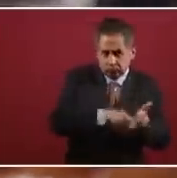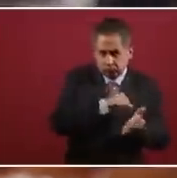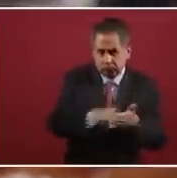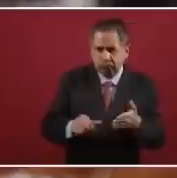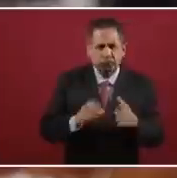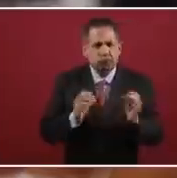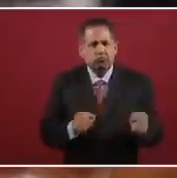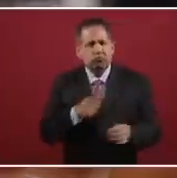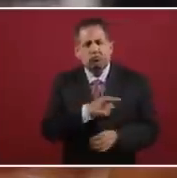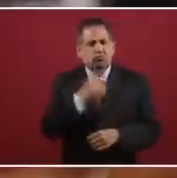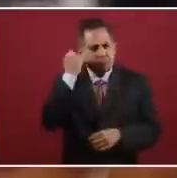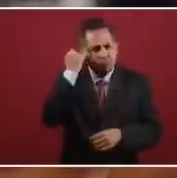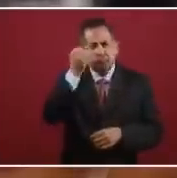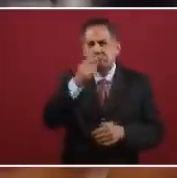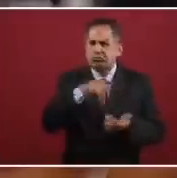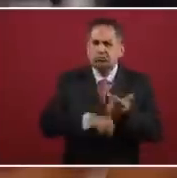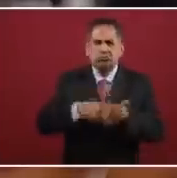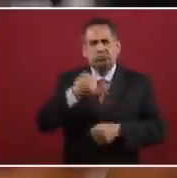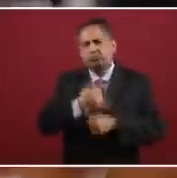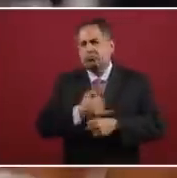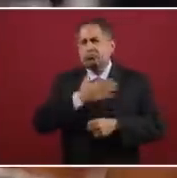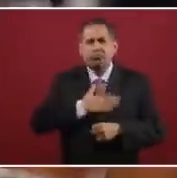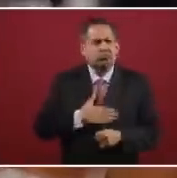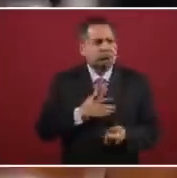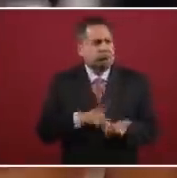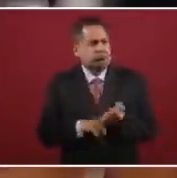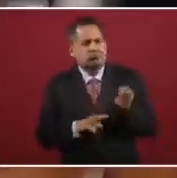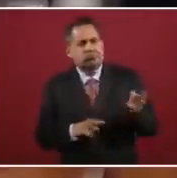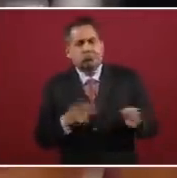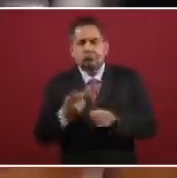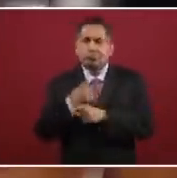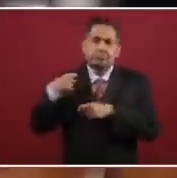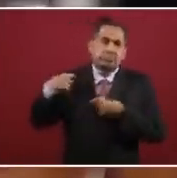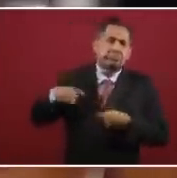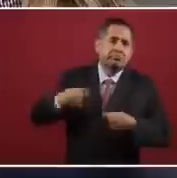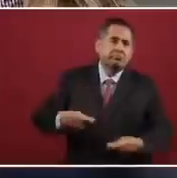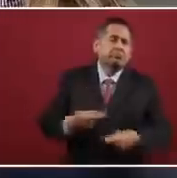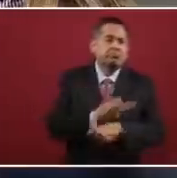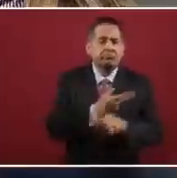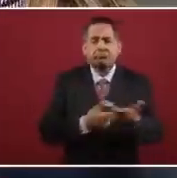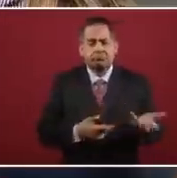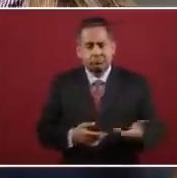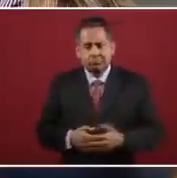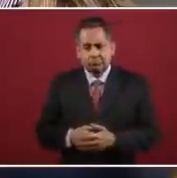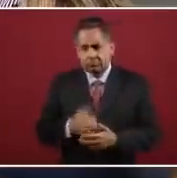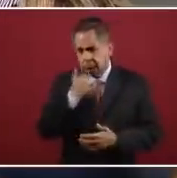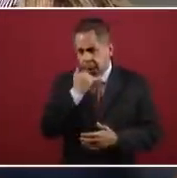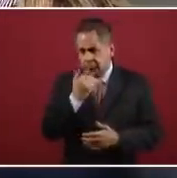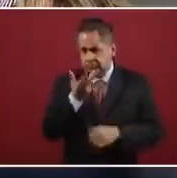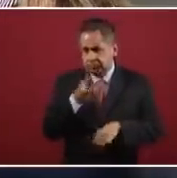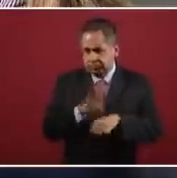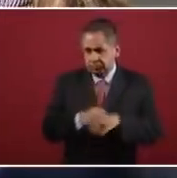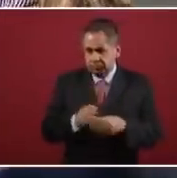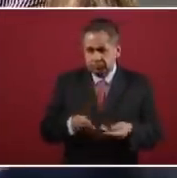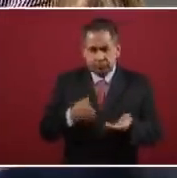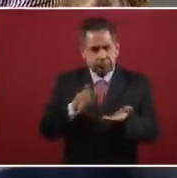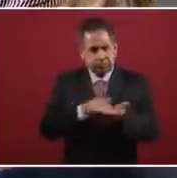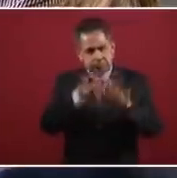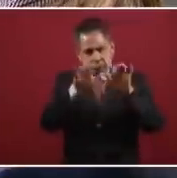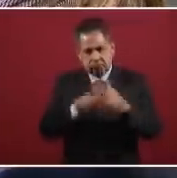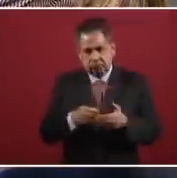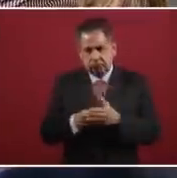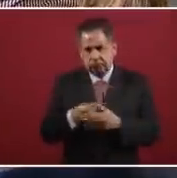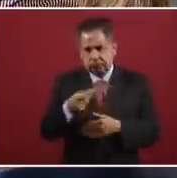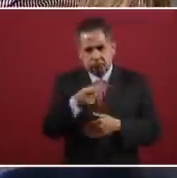es su postura frente a estas injusticias socioeconómicas heredadas del viejo régimen? Y si me permite entregarles un escrito a través